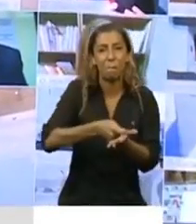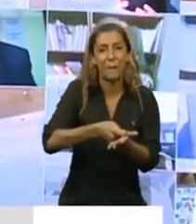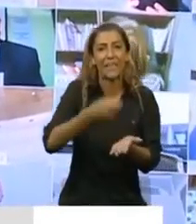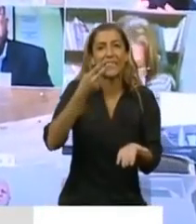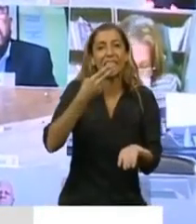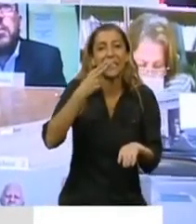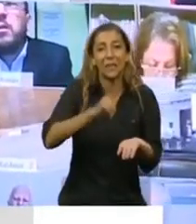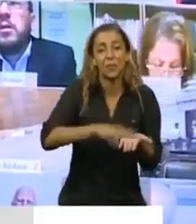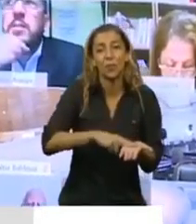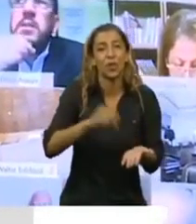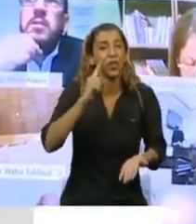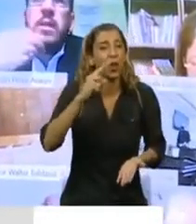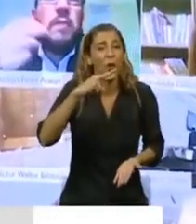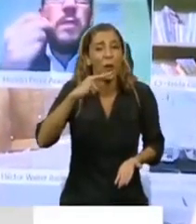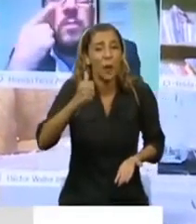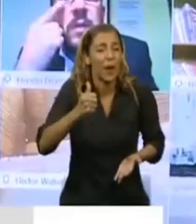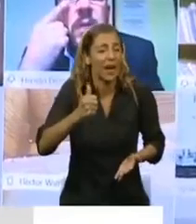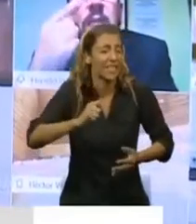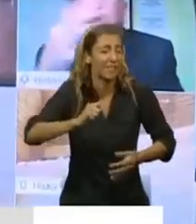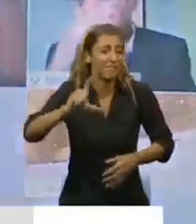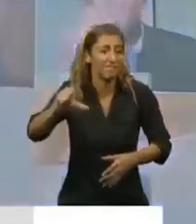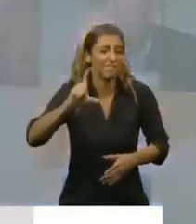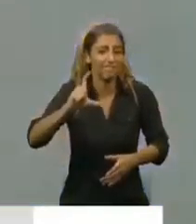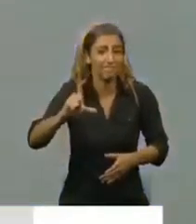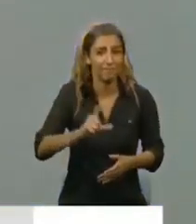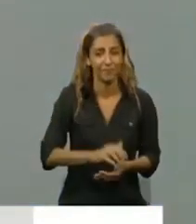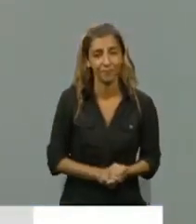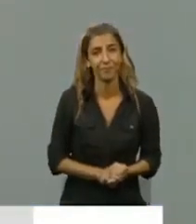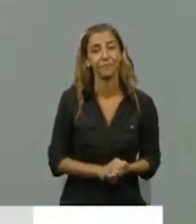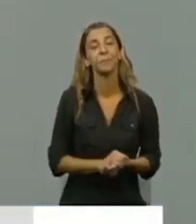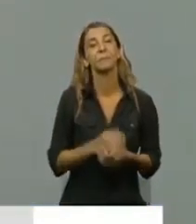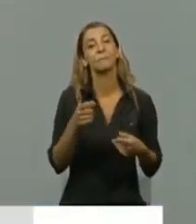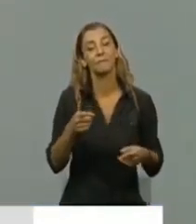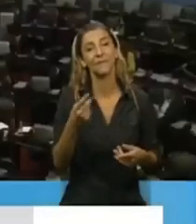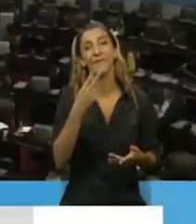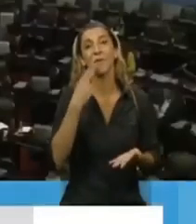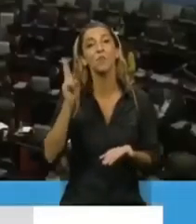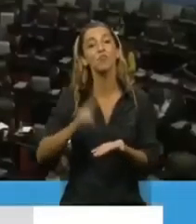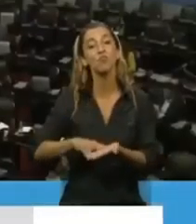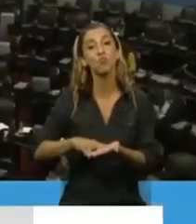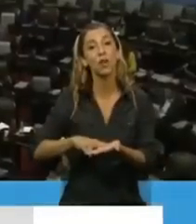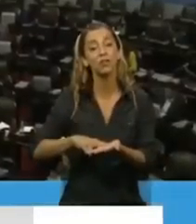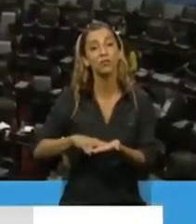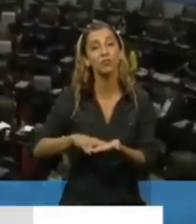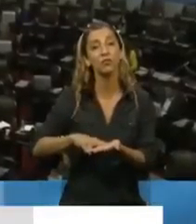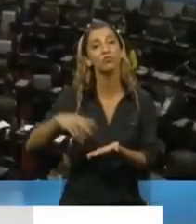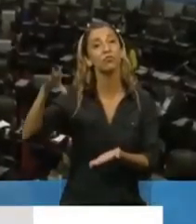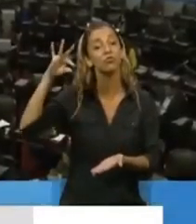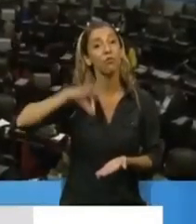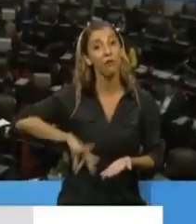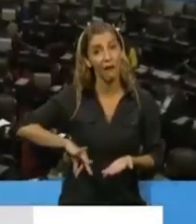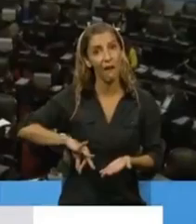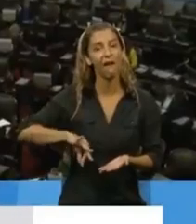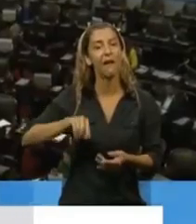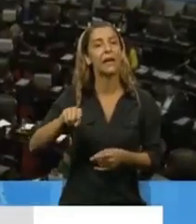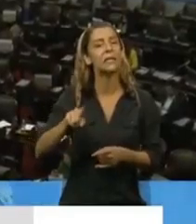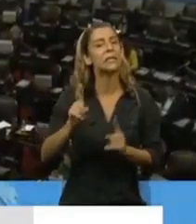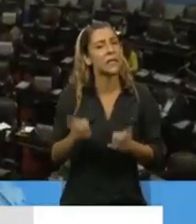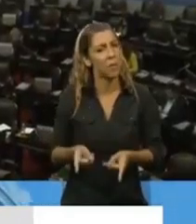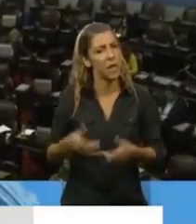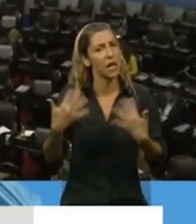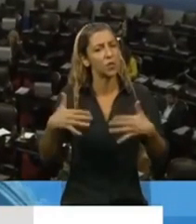ese mega IVA que tenemos en la Argentina. Y el impuesto a las ganancias, que es alto y